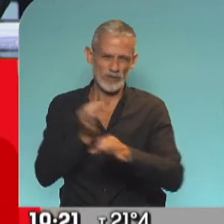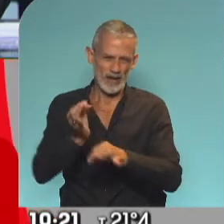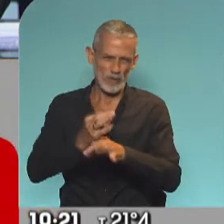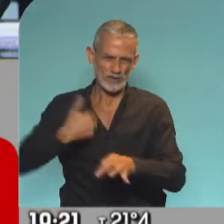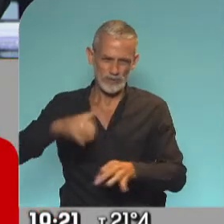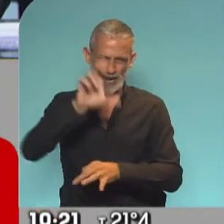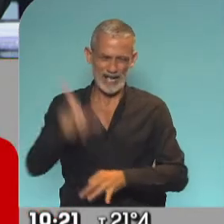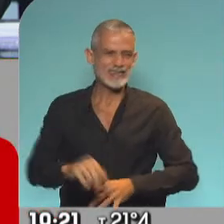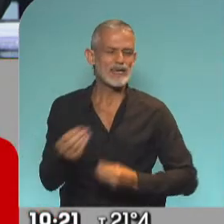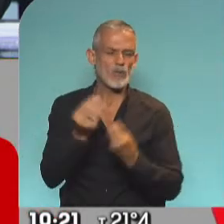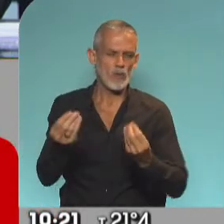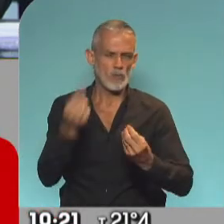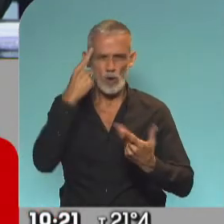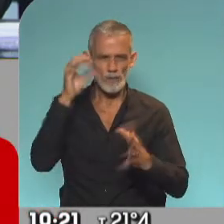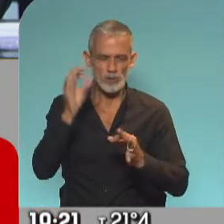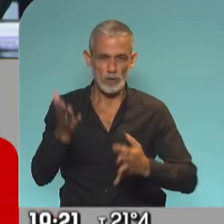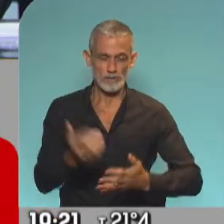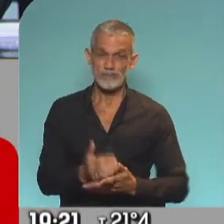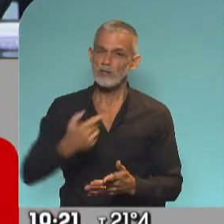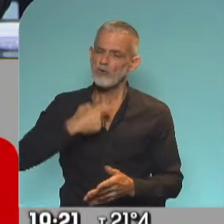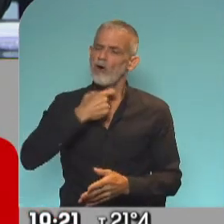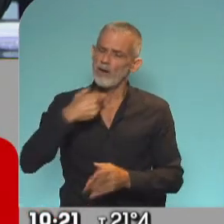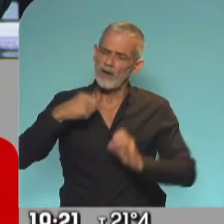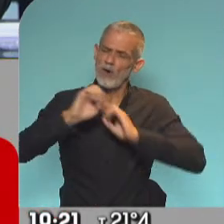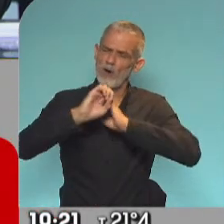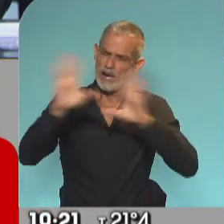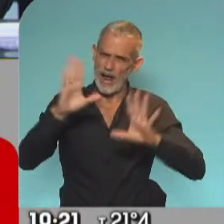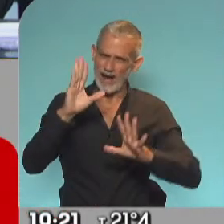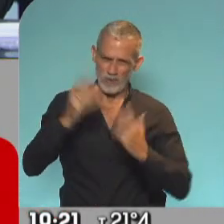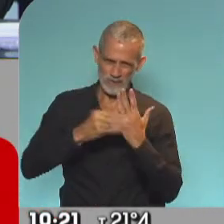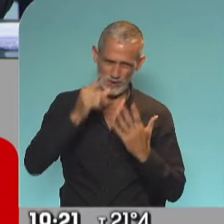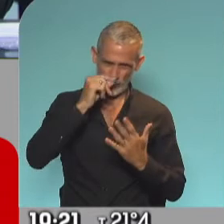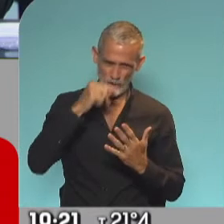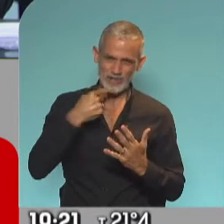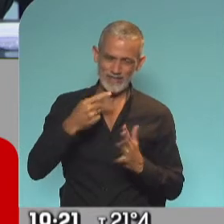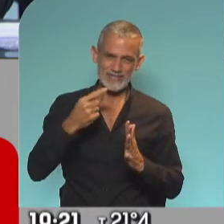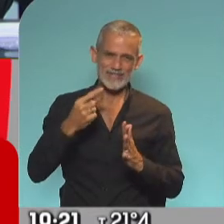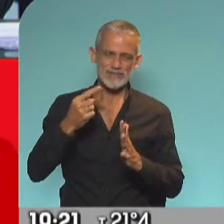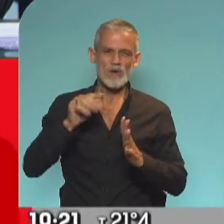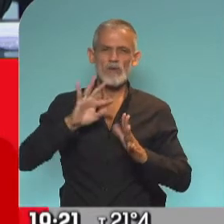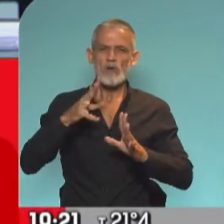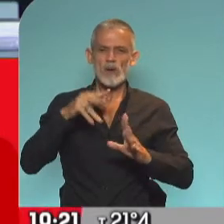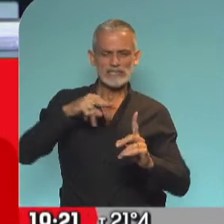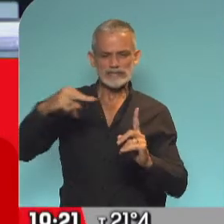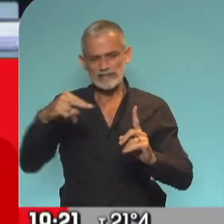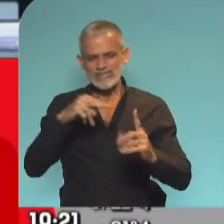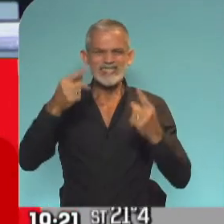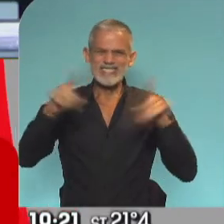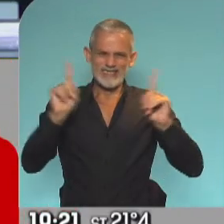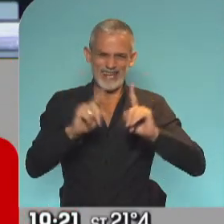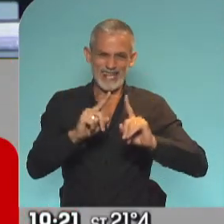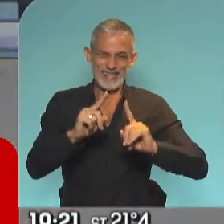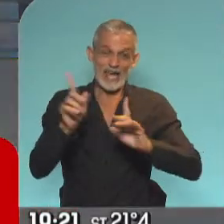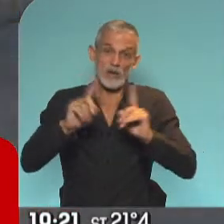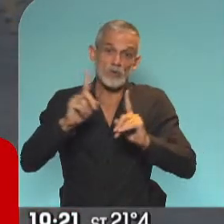en la Argentina? Bueno, yo quiero ser claro, es que hay una mirada distinta de aquellos que son comentaristas